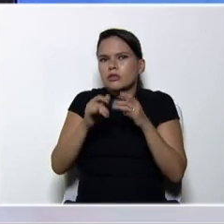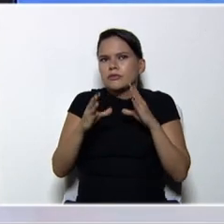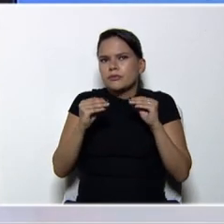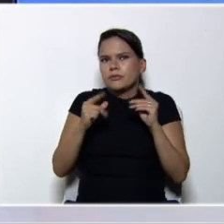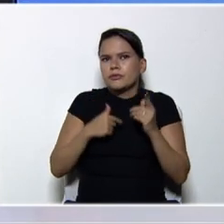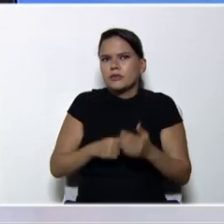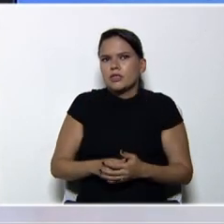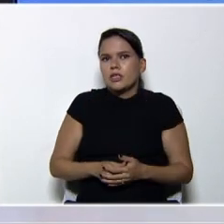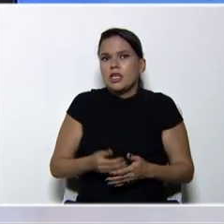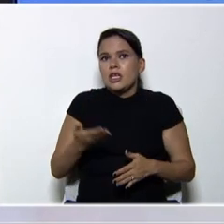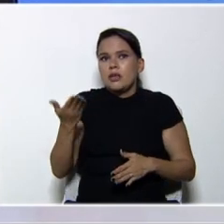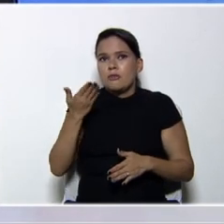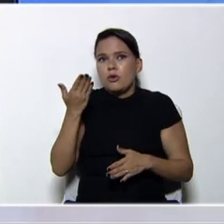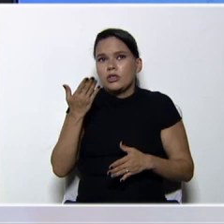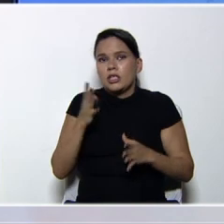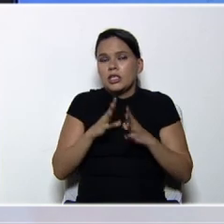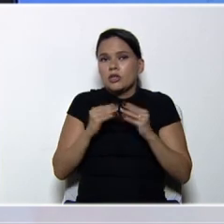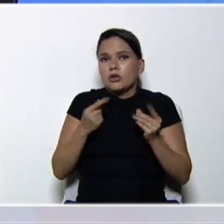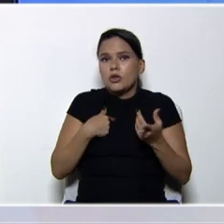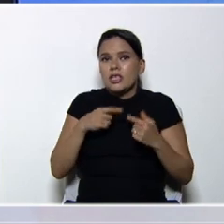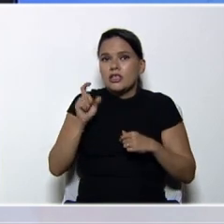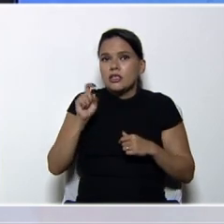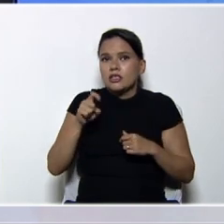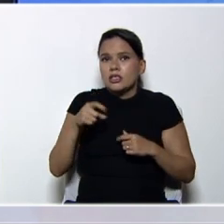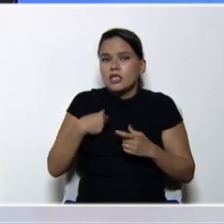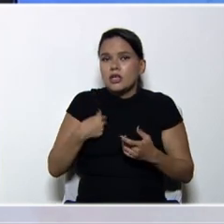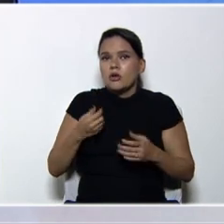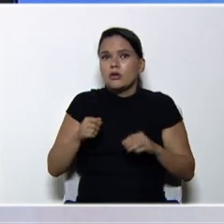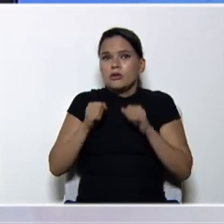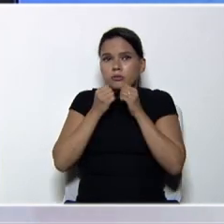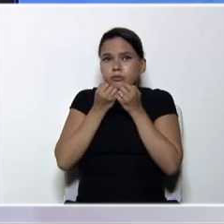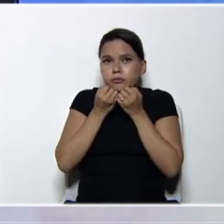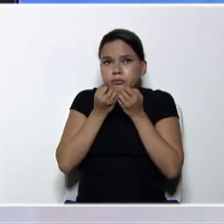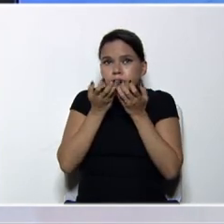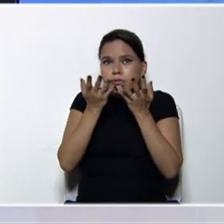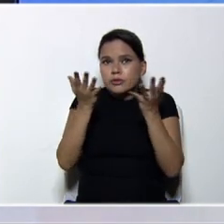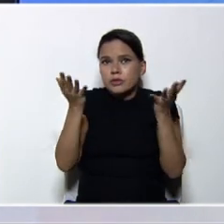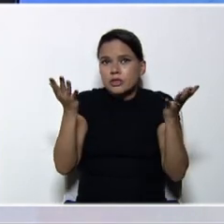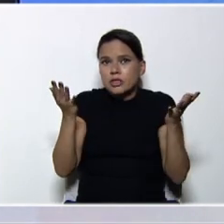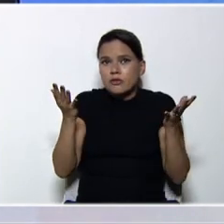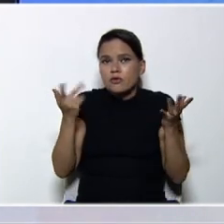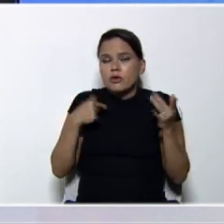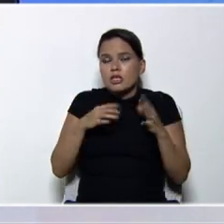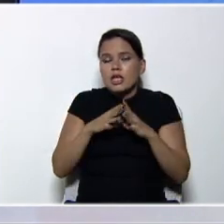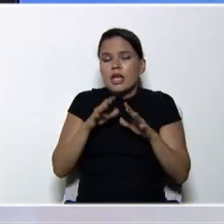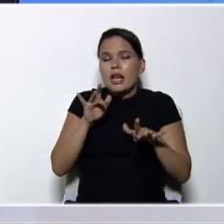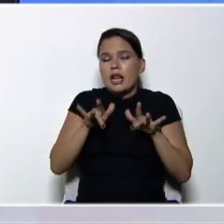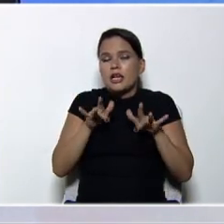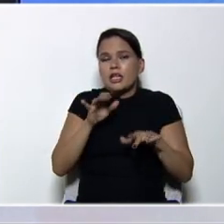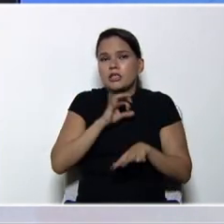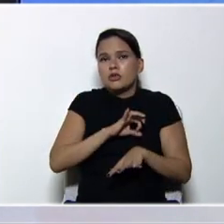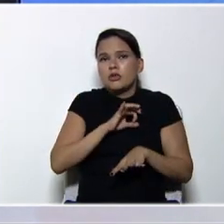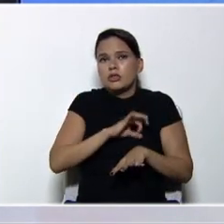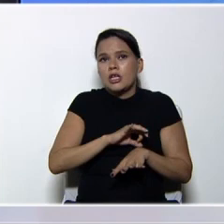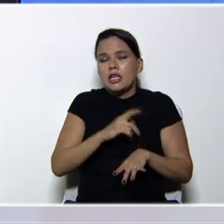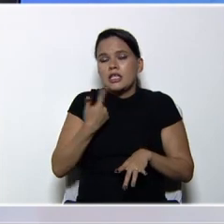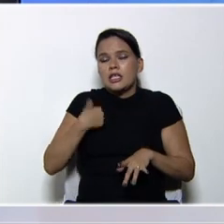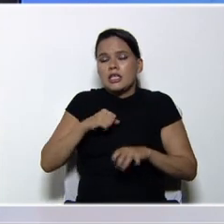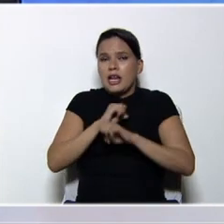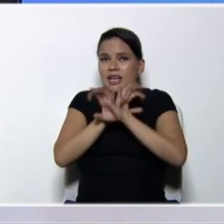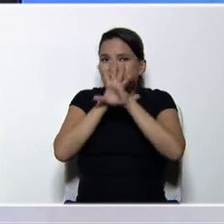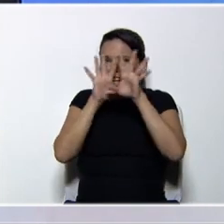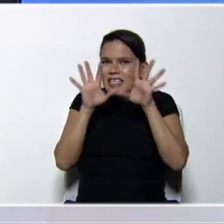estos totalmente necesario cuando vamos a difundir los tutoriales en las redes sociales, tener la claridad de cuál es